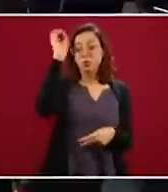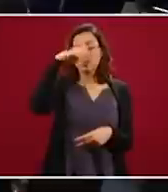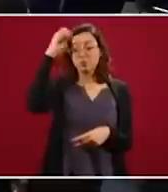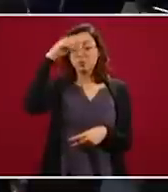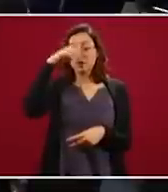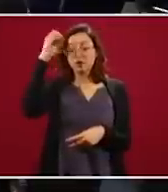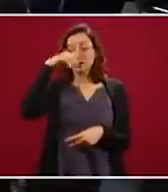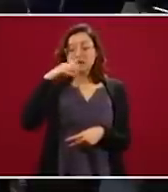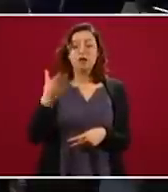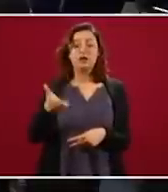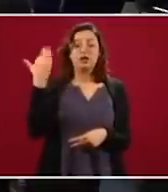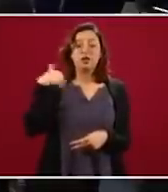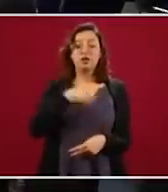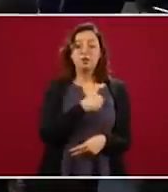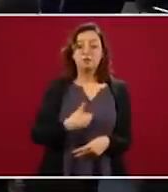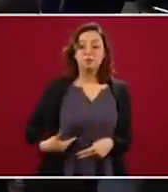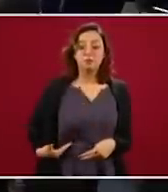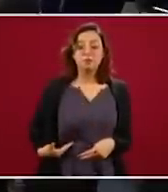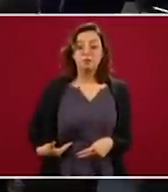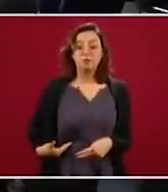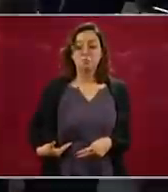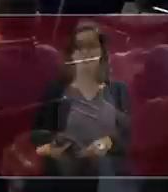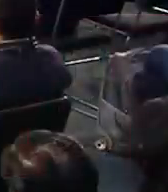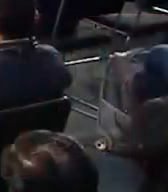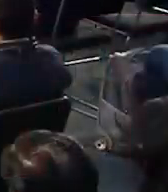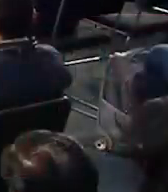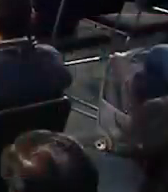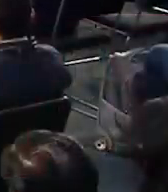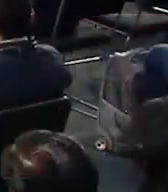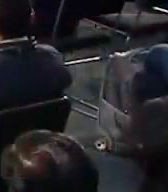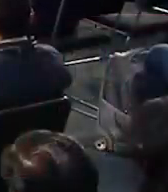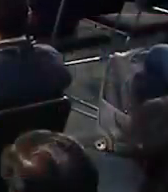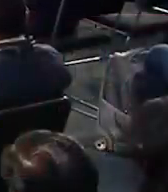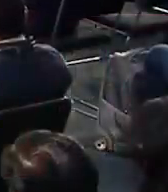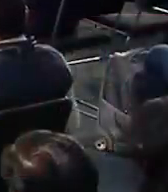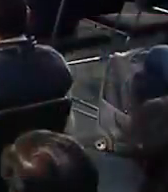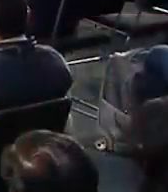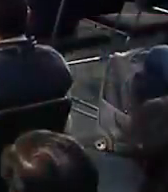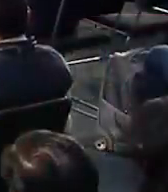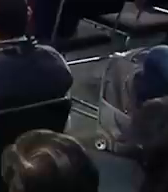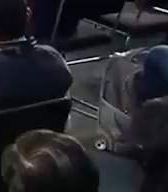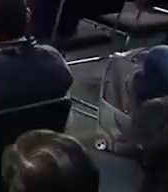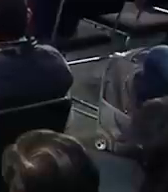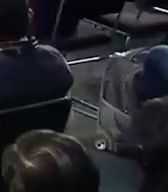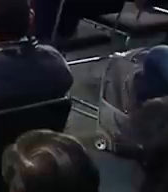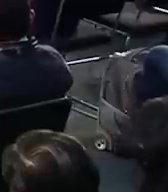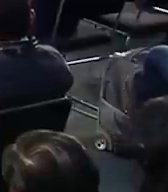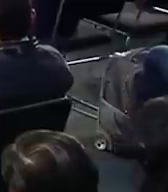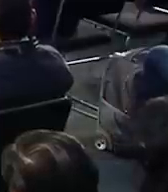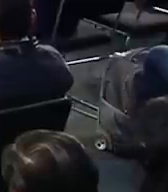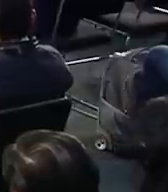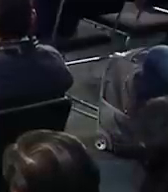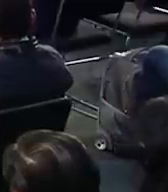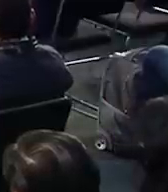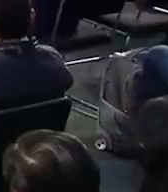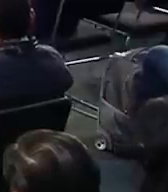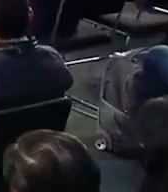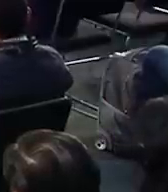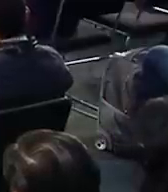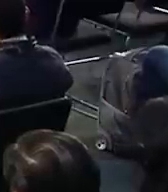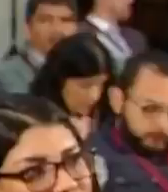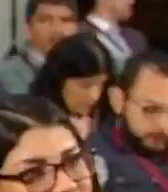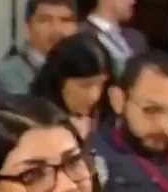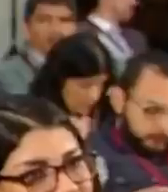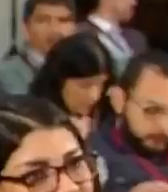declaraciones del presidente de San Salvador en referencia pues, a lo que ocurrió el día de ayer y